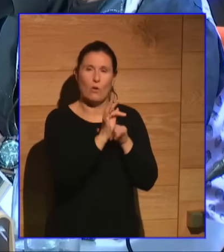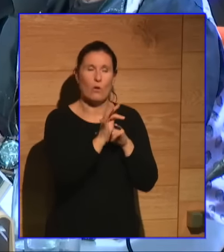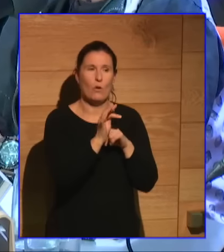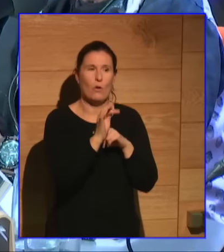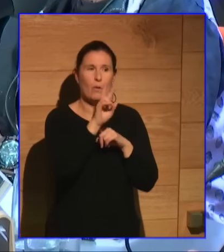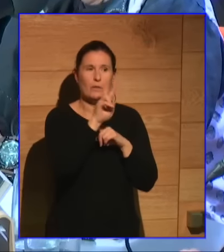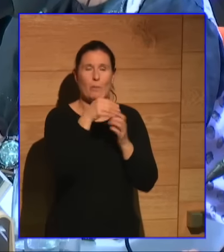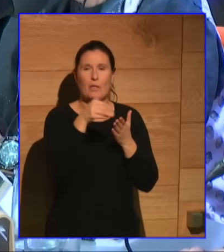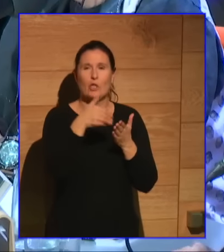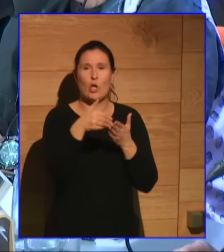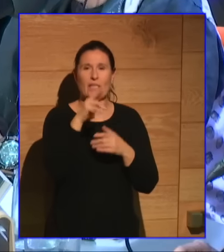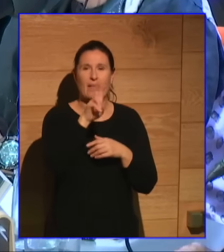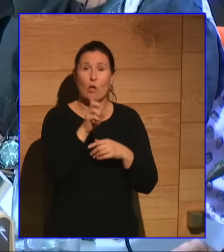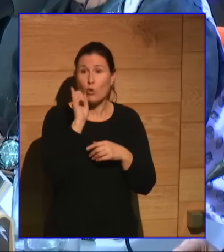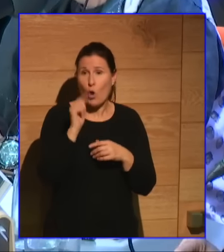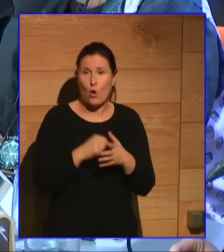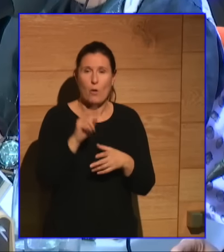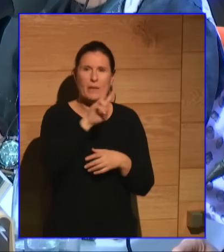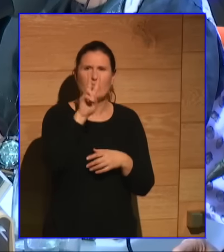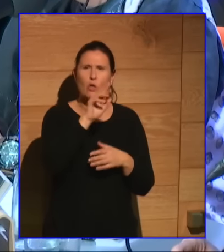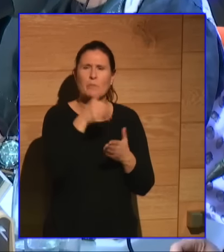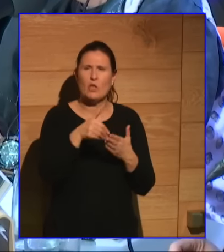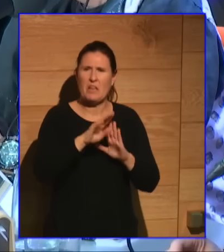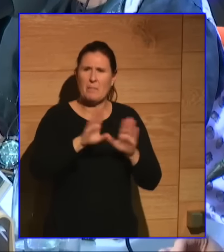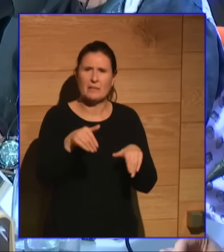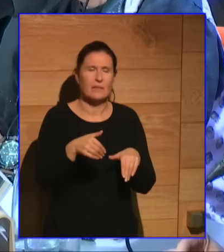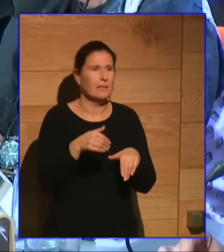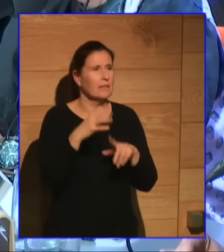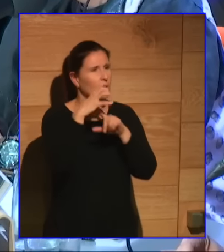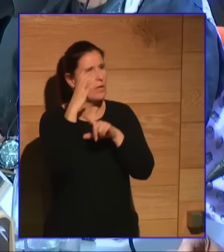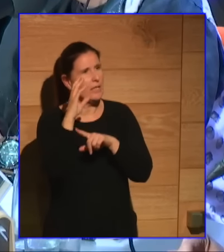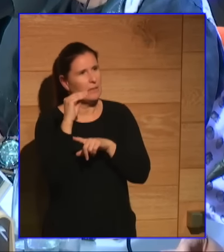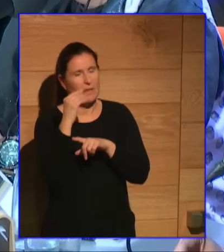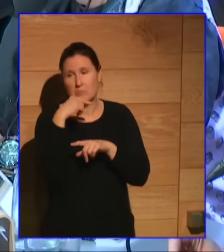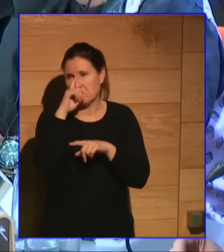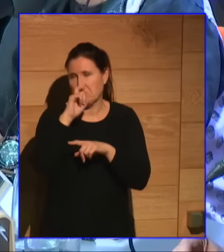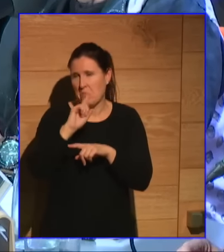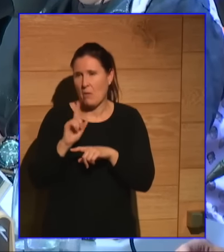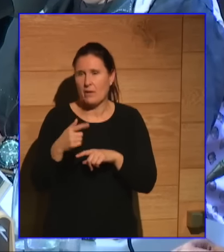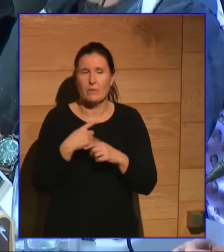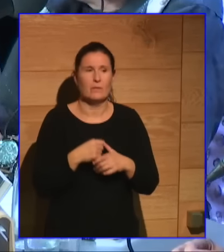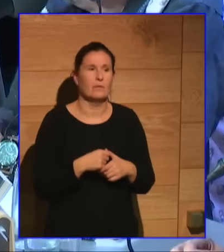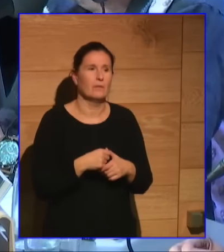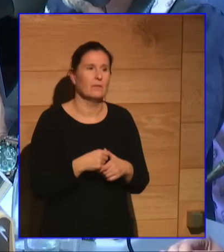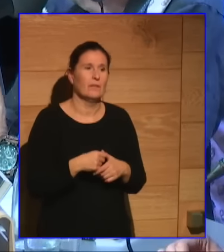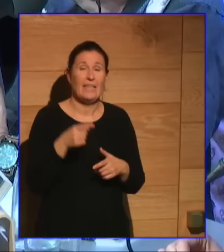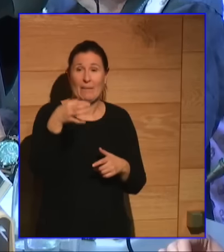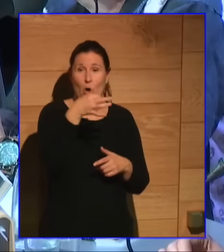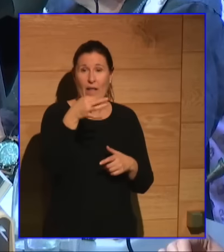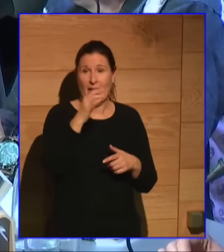De la época. Solo. 22 millones y, solo, y Jurassic Park. 72, pues no me acuerdo. ¿Y en Slotis? 80. ¿Le